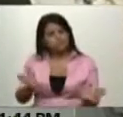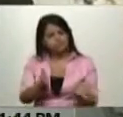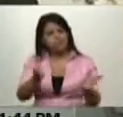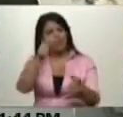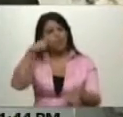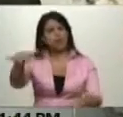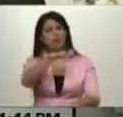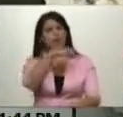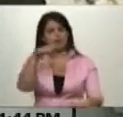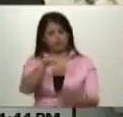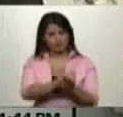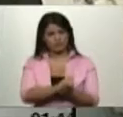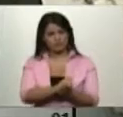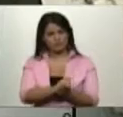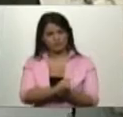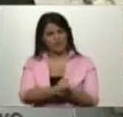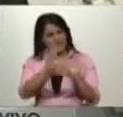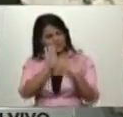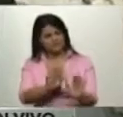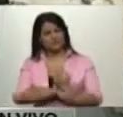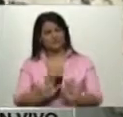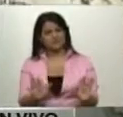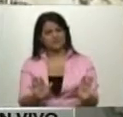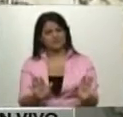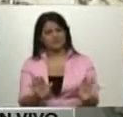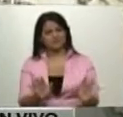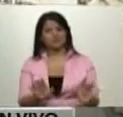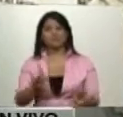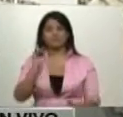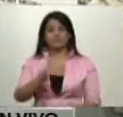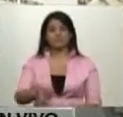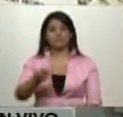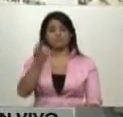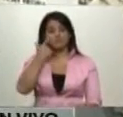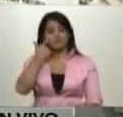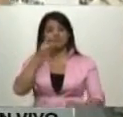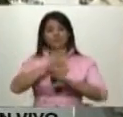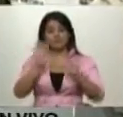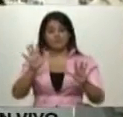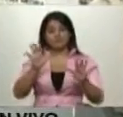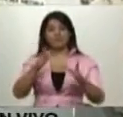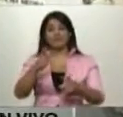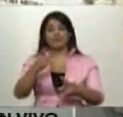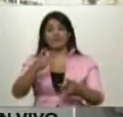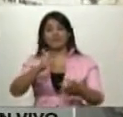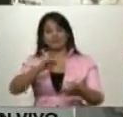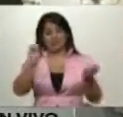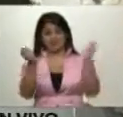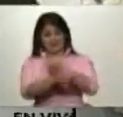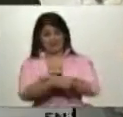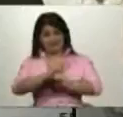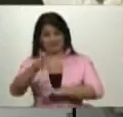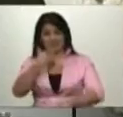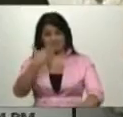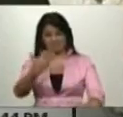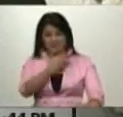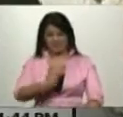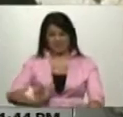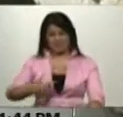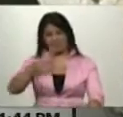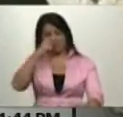Y como tiene que ser, la revisión que nos ha llamado a hacer, la rectificación que nos ha llamado a hacer el